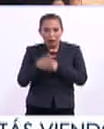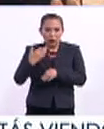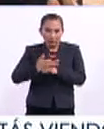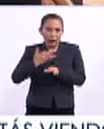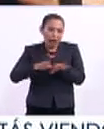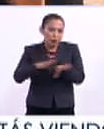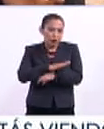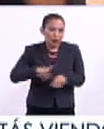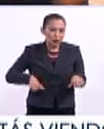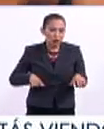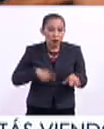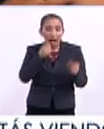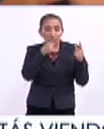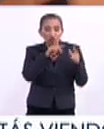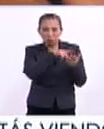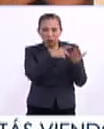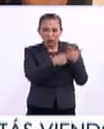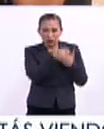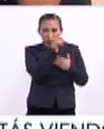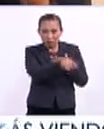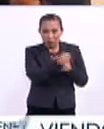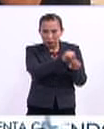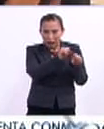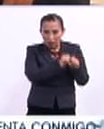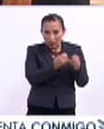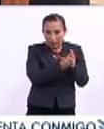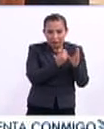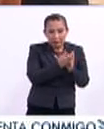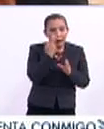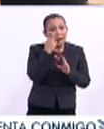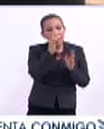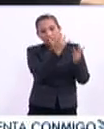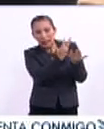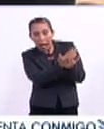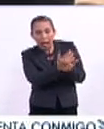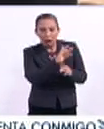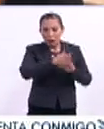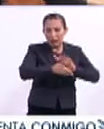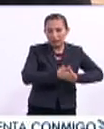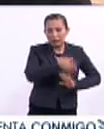administración, algunos de esos proyectos están en veremos o no se sabe bien